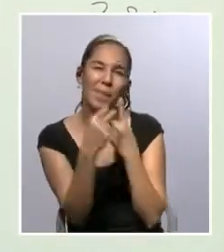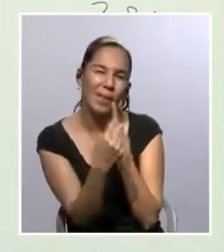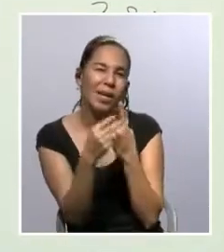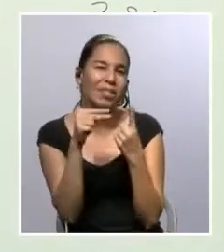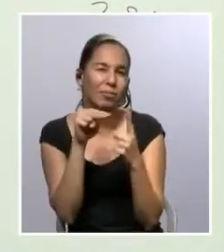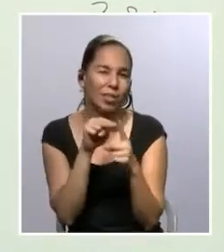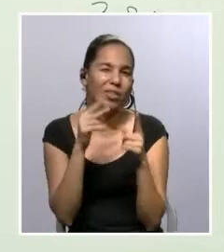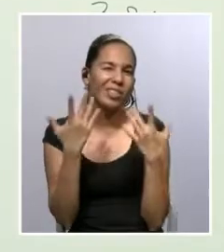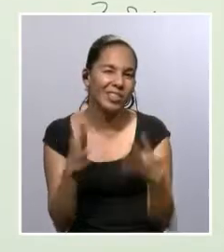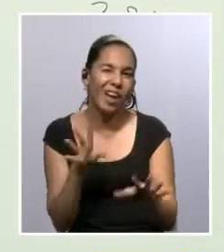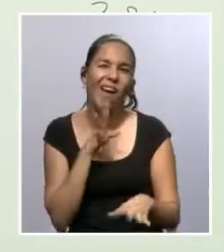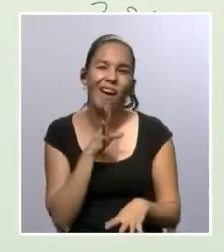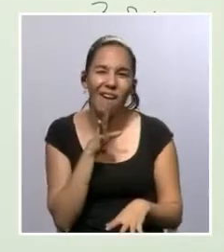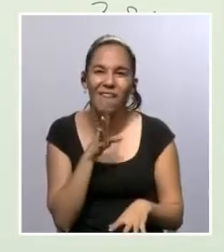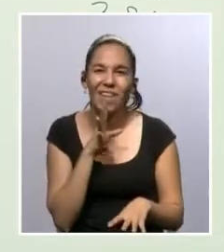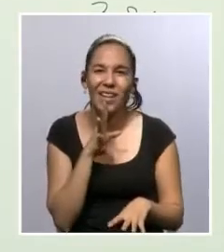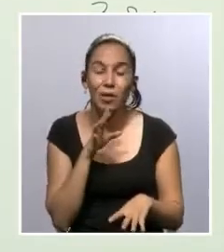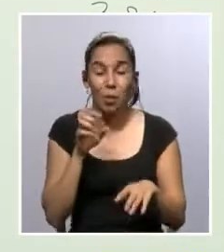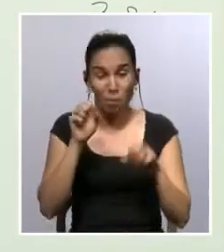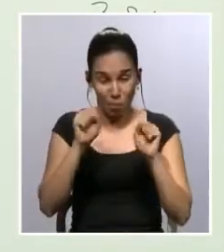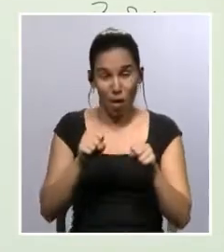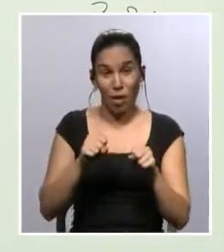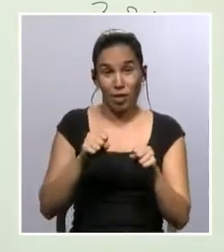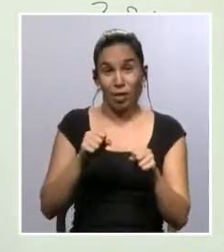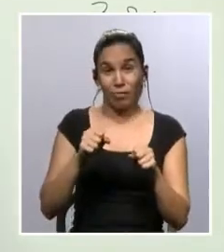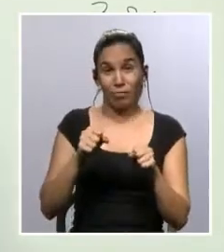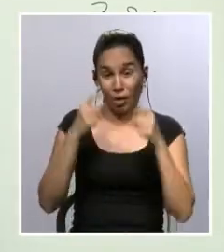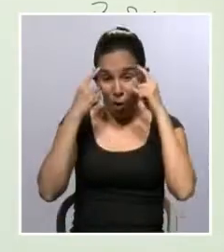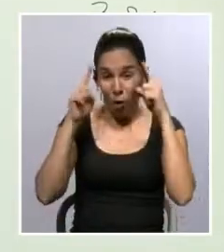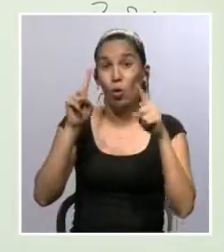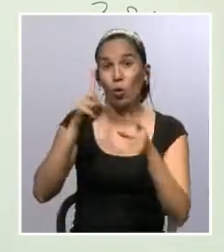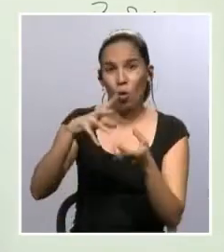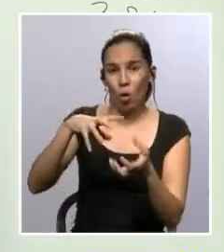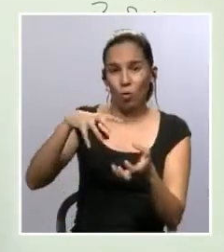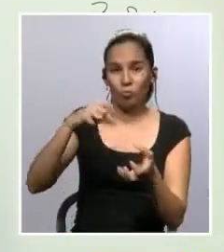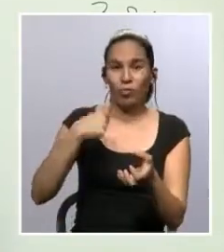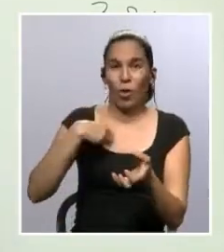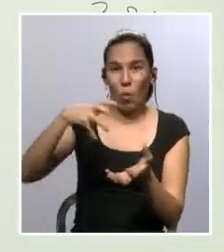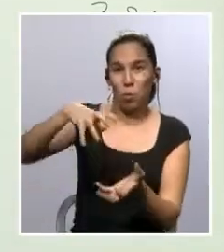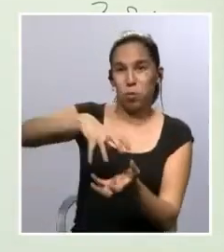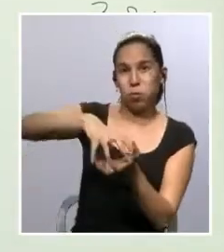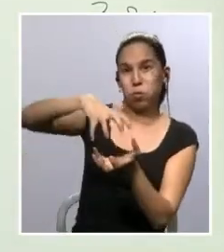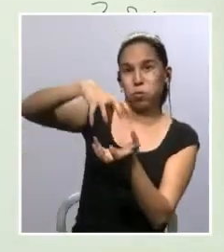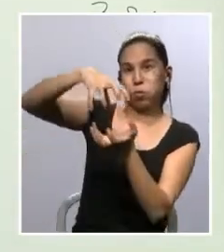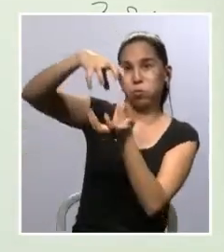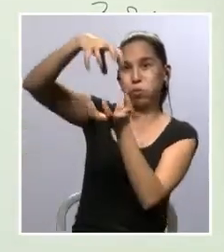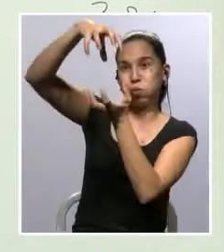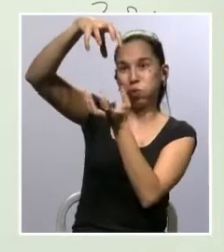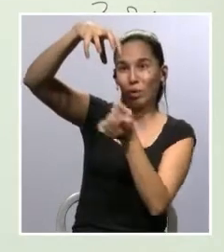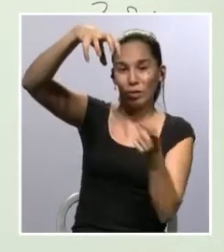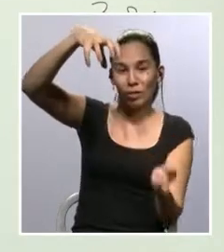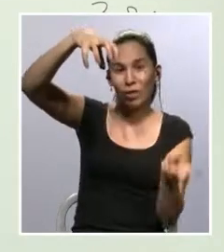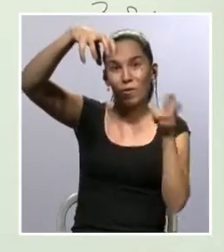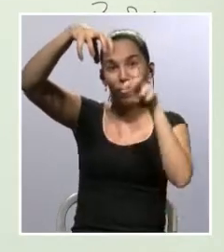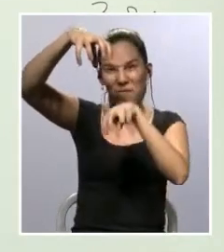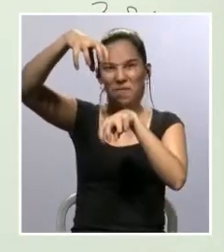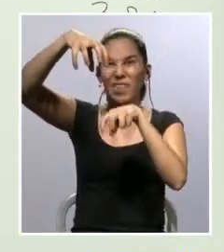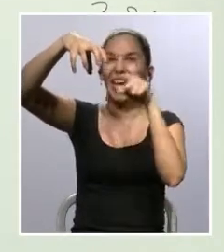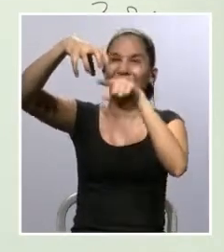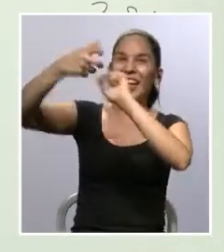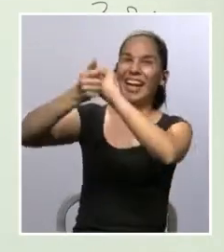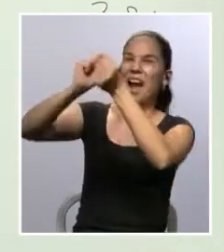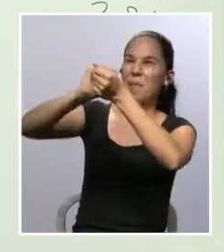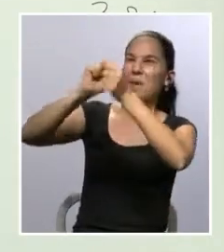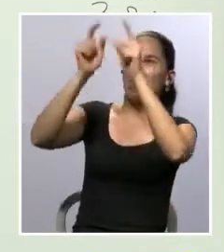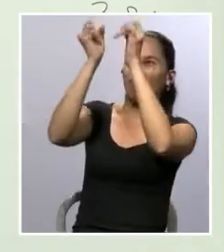lo que hemos hablado. Si logramos un globo aerostático eso, y lo transformamos en un Superman, ahí tendremos un Superman